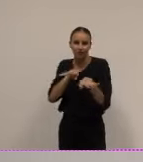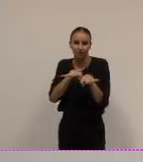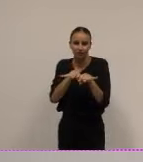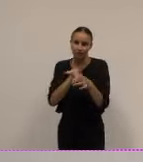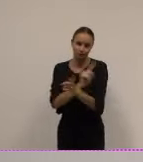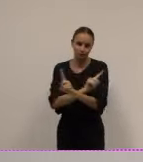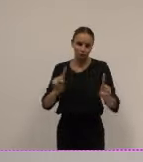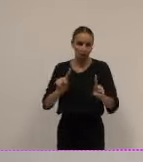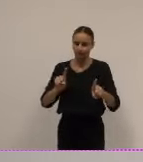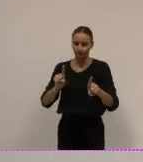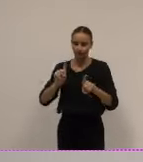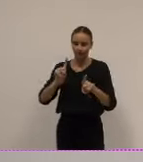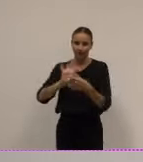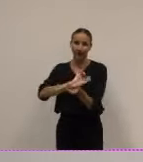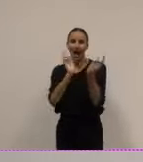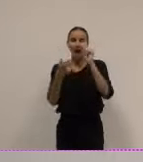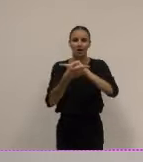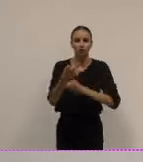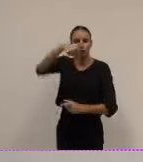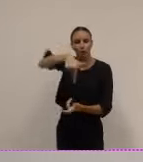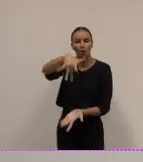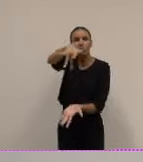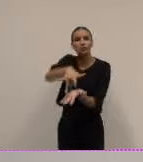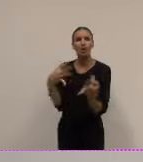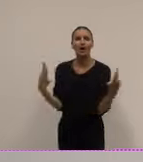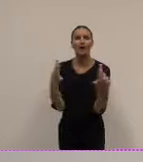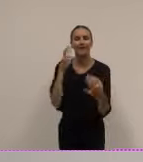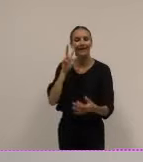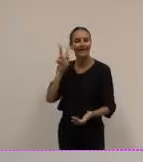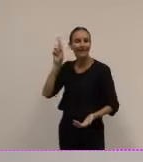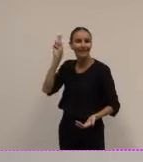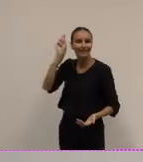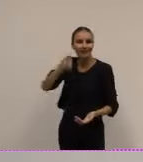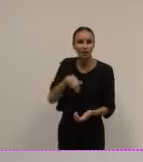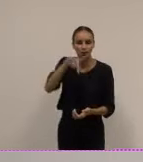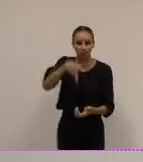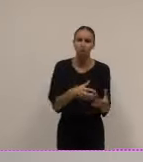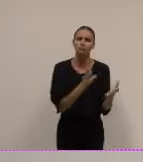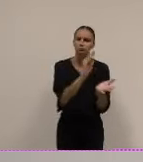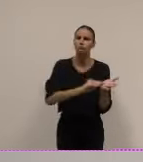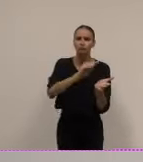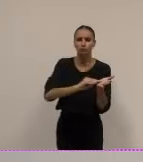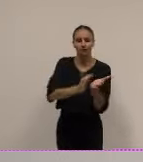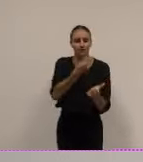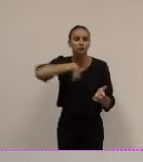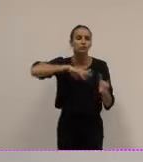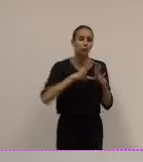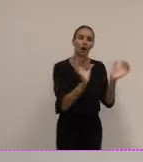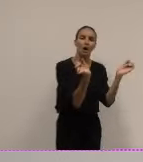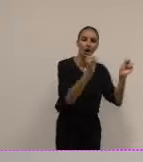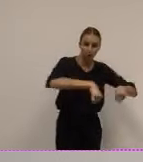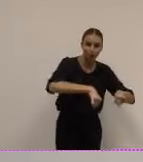lo contrario. Hoy es el momento para reconocer que en muchas sí estuvimos ponernos de acuerdo,